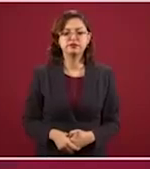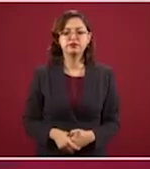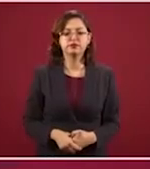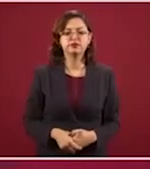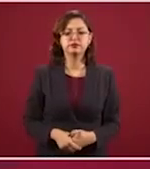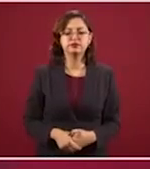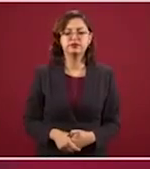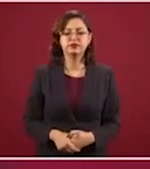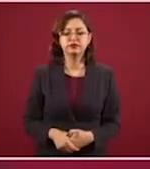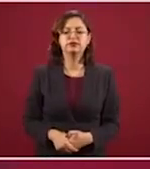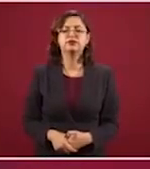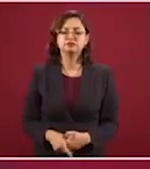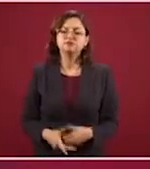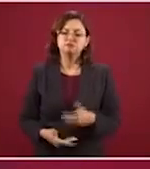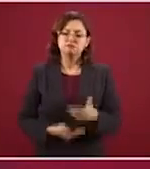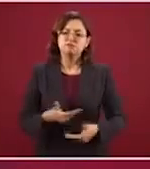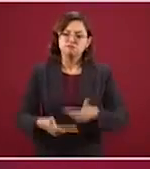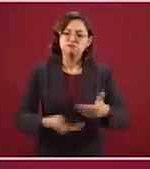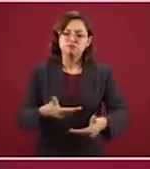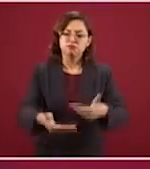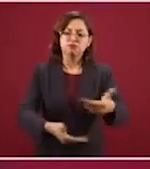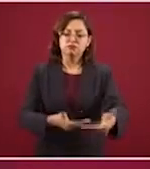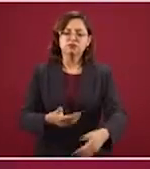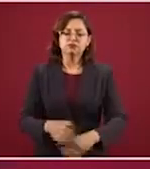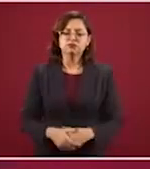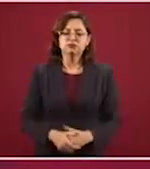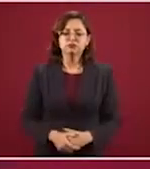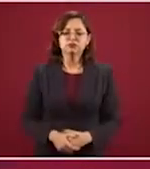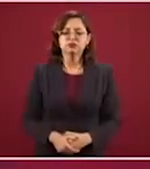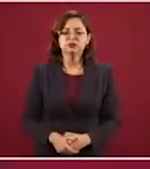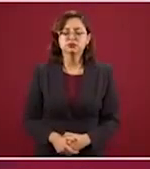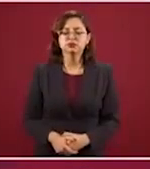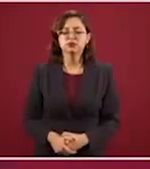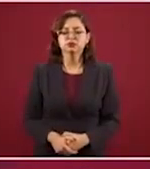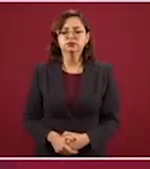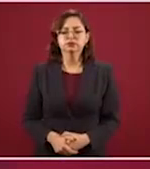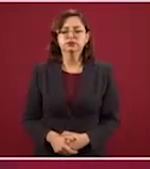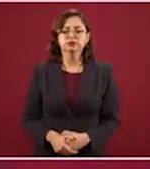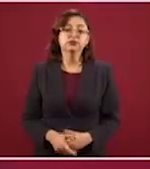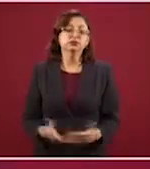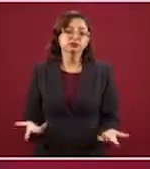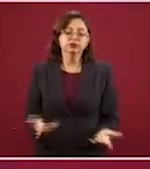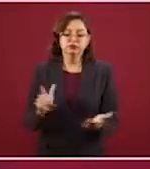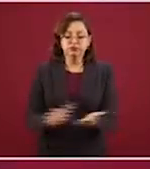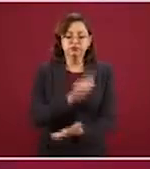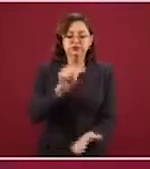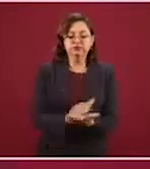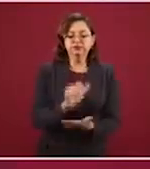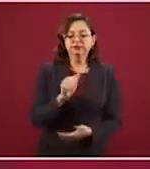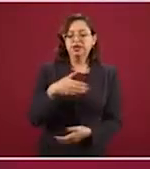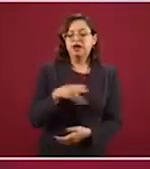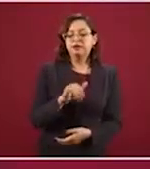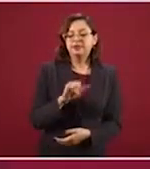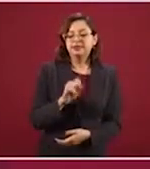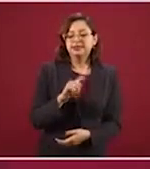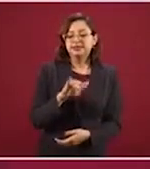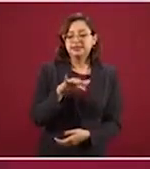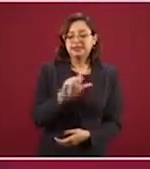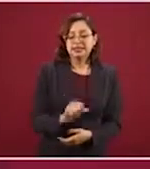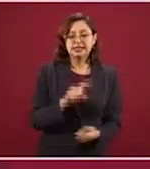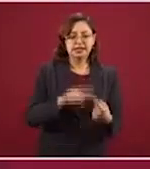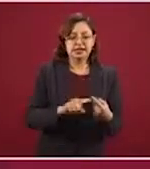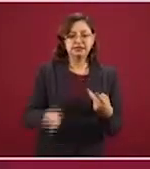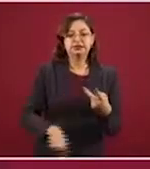queremos hacer eso. Incluso ese es el propósito de la ley de amnistía y de otros procedimientos que